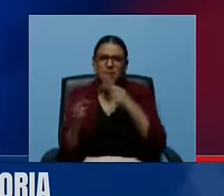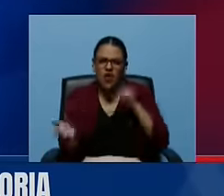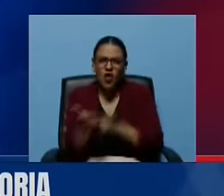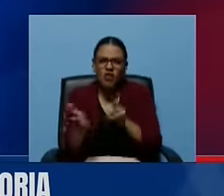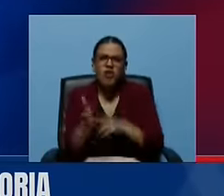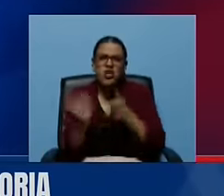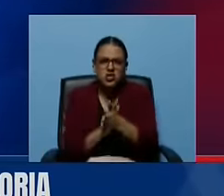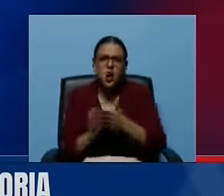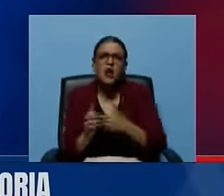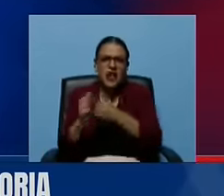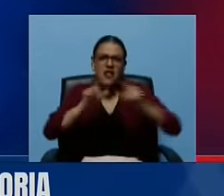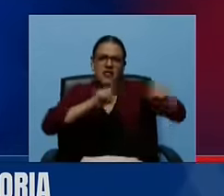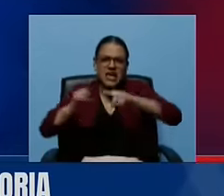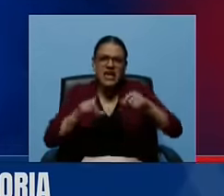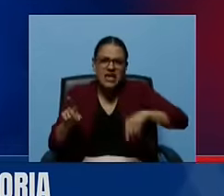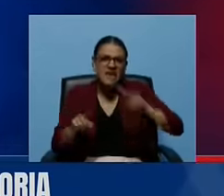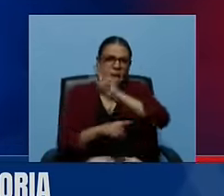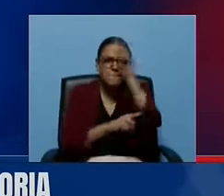para dirigir un país?